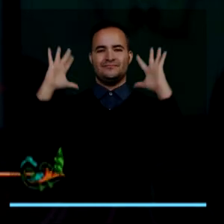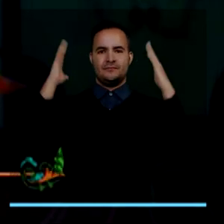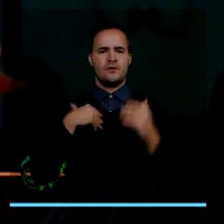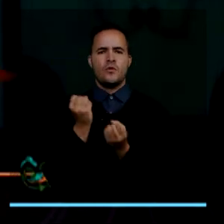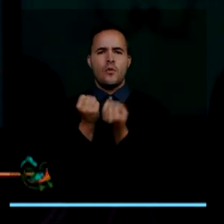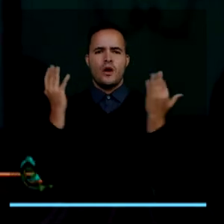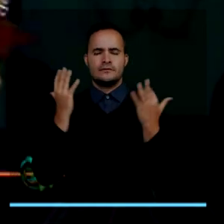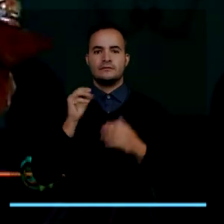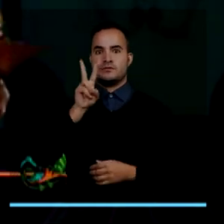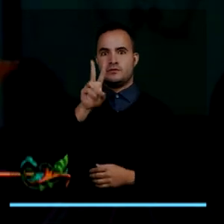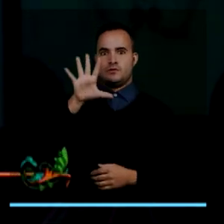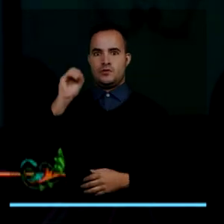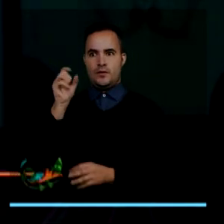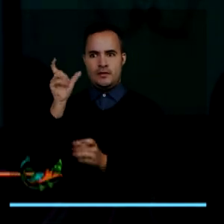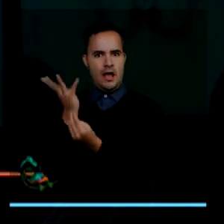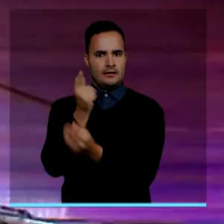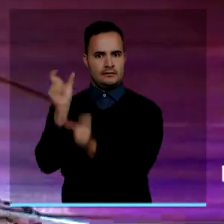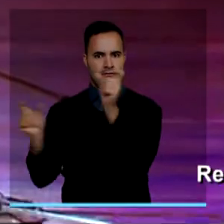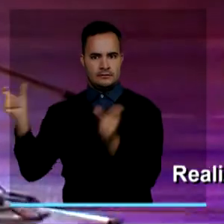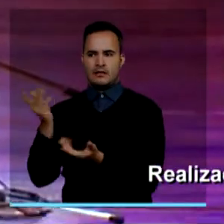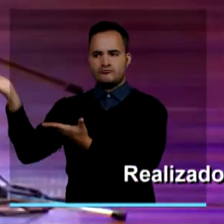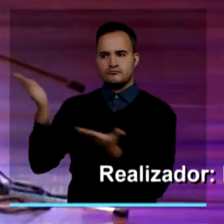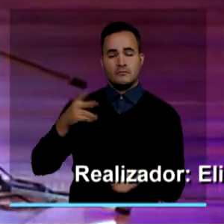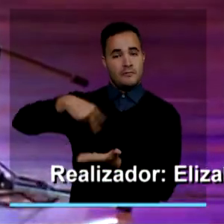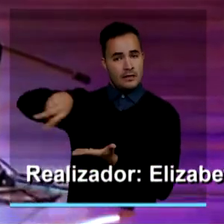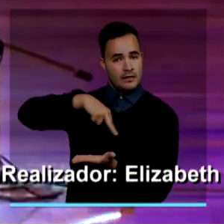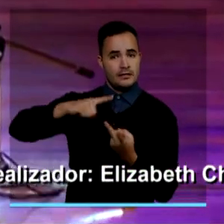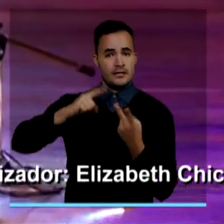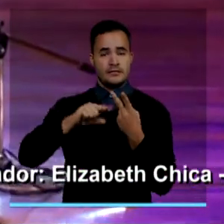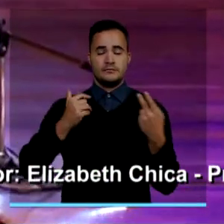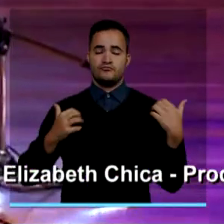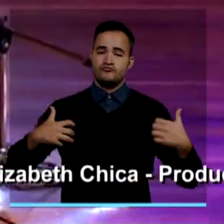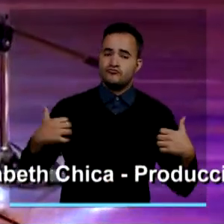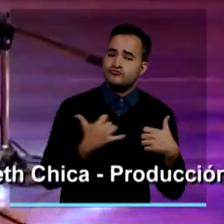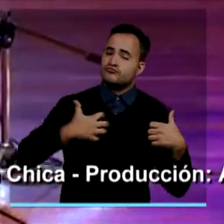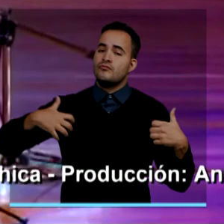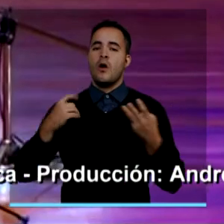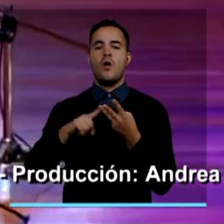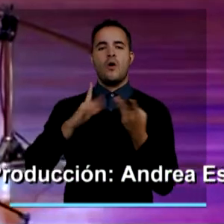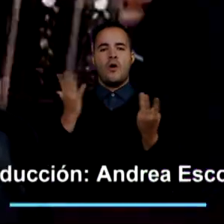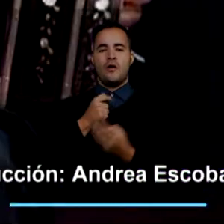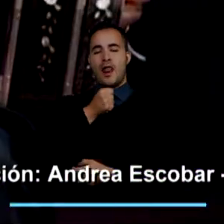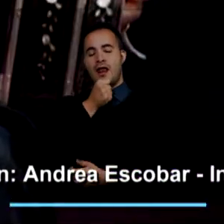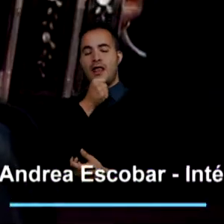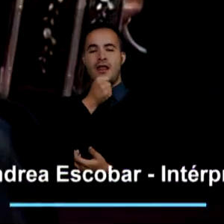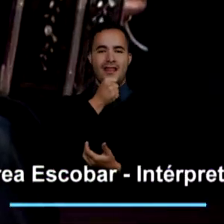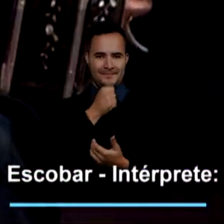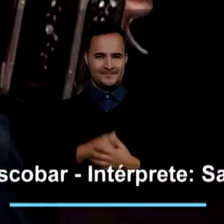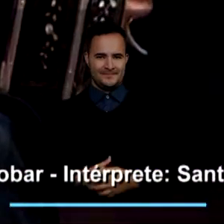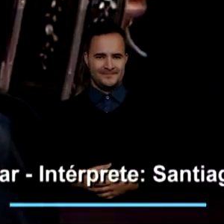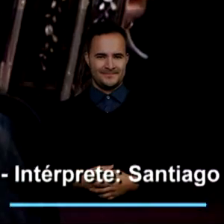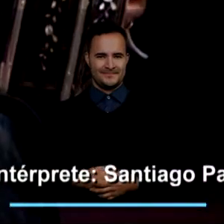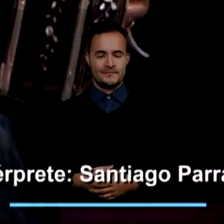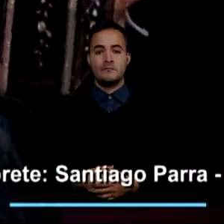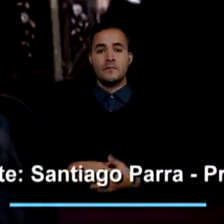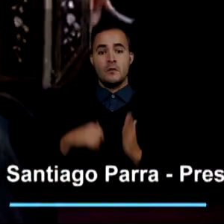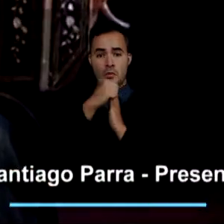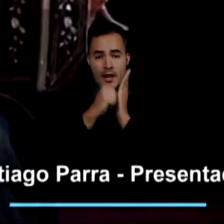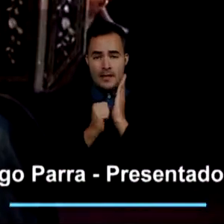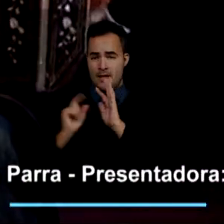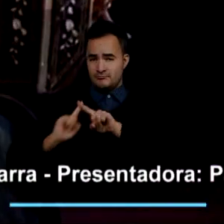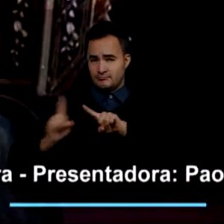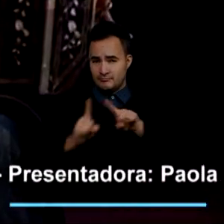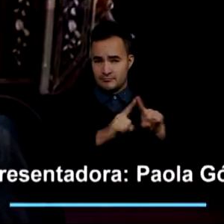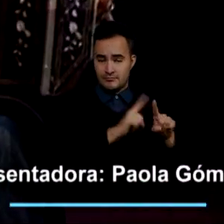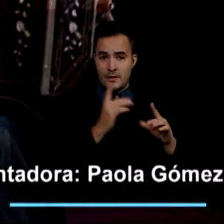con la participación de 250 artistas, entre bailarines, músicos y cantantes. La programación